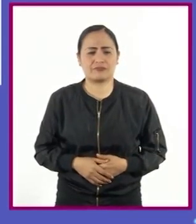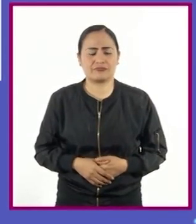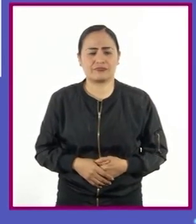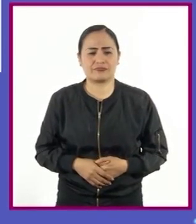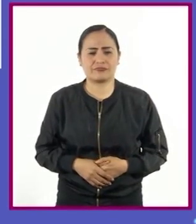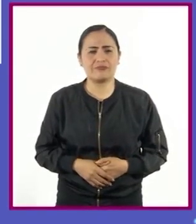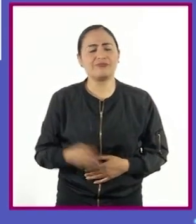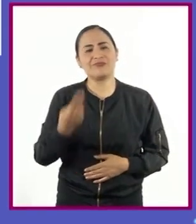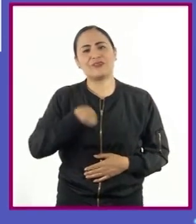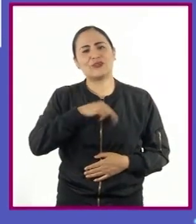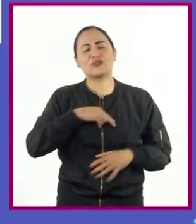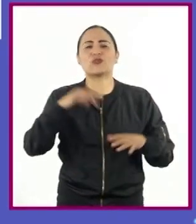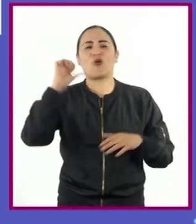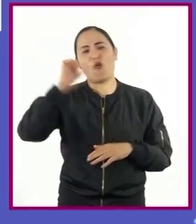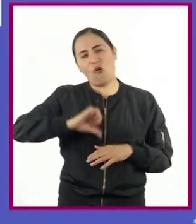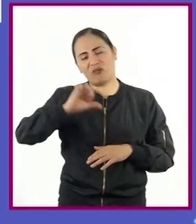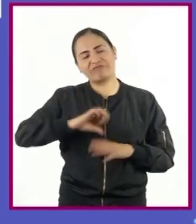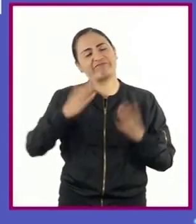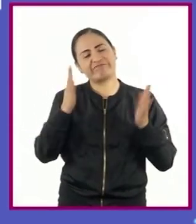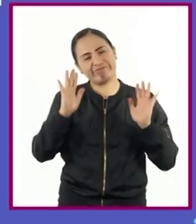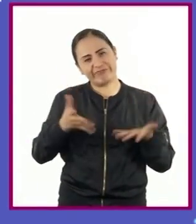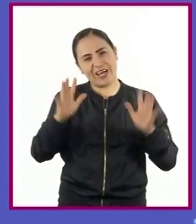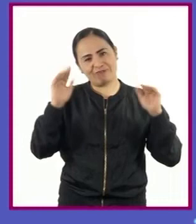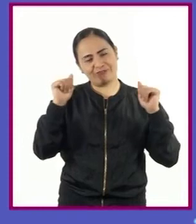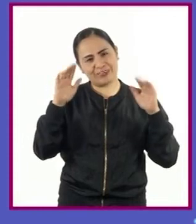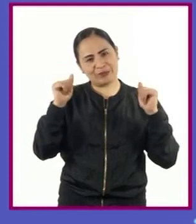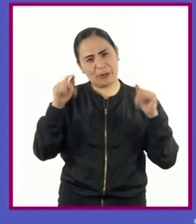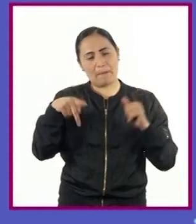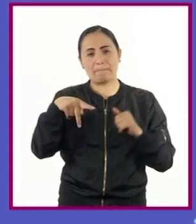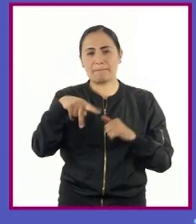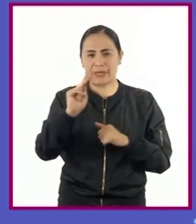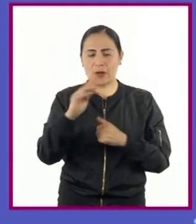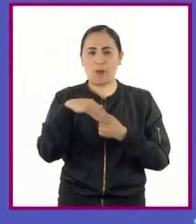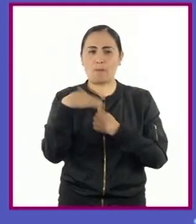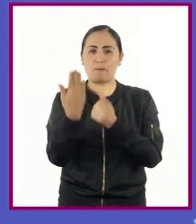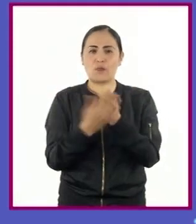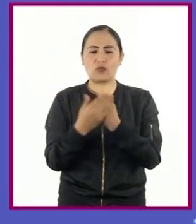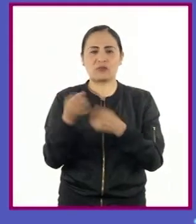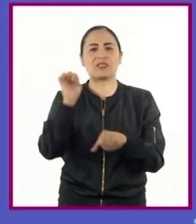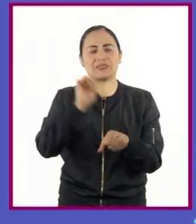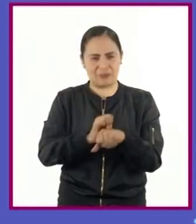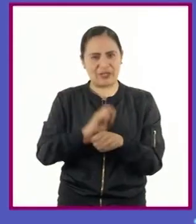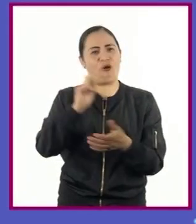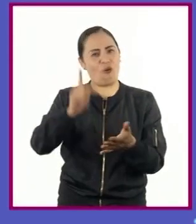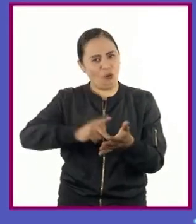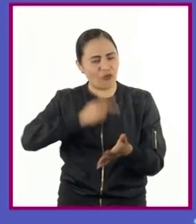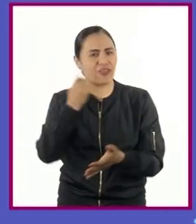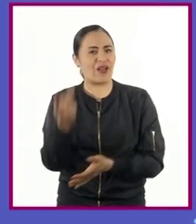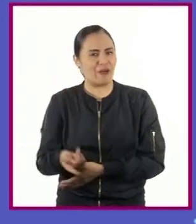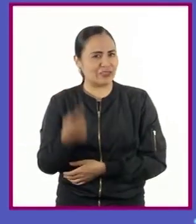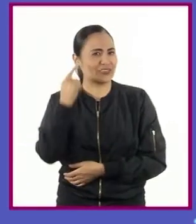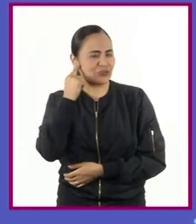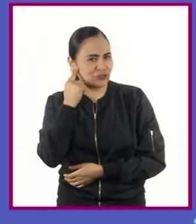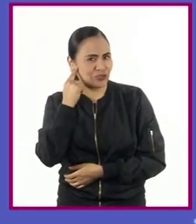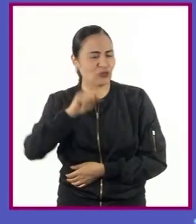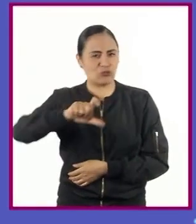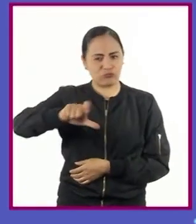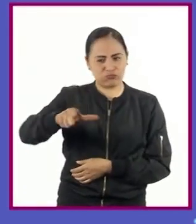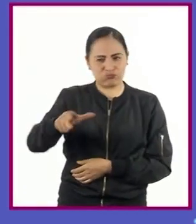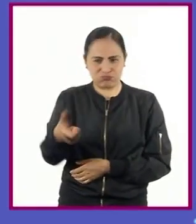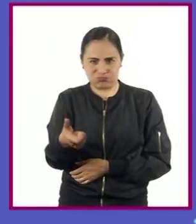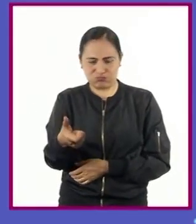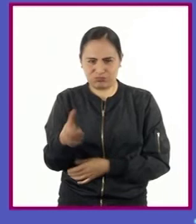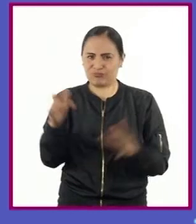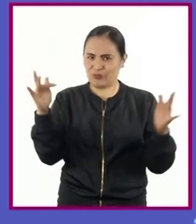Nos despedimos por esta ocasión, pero estaremos con ustedes la próxima semana. No dejes de sintonizarnos.